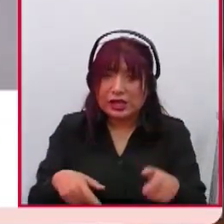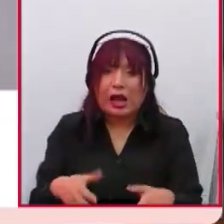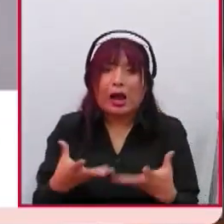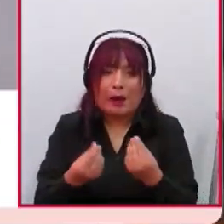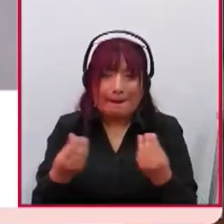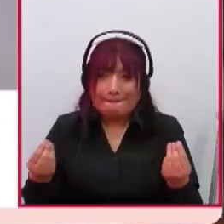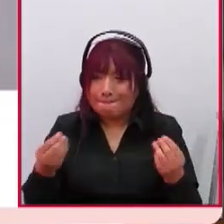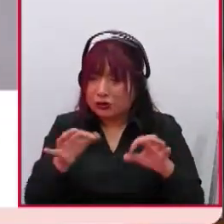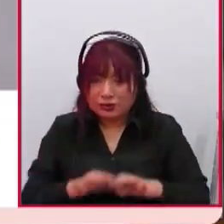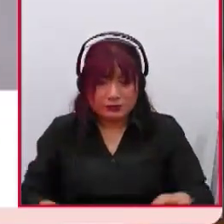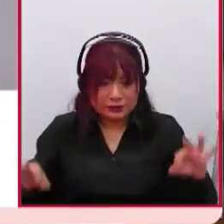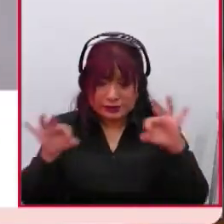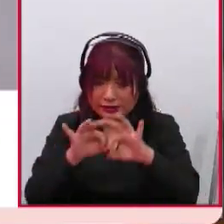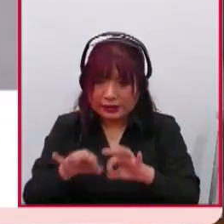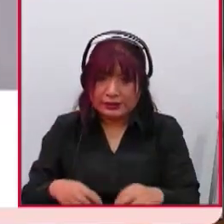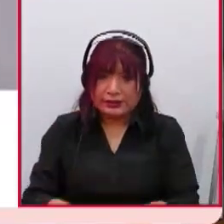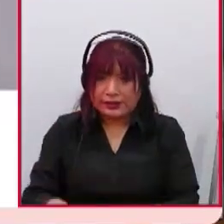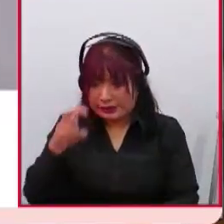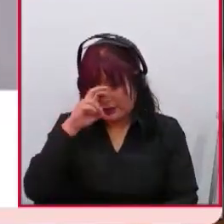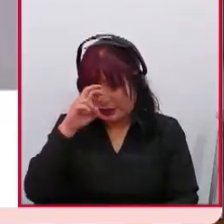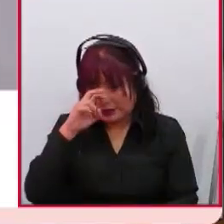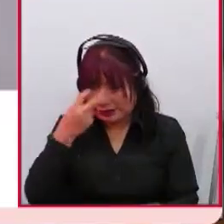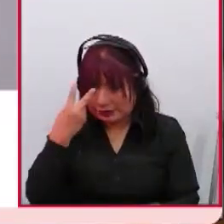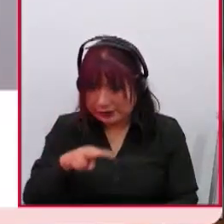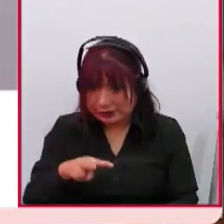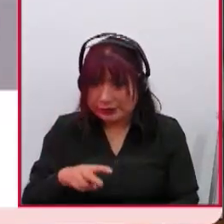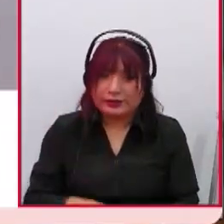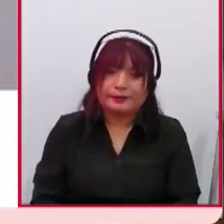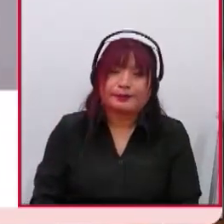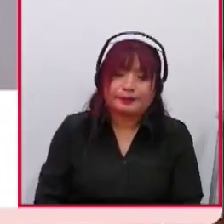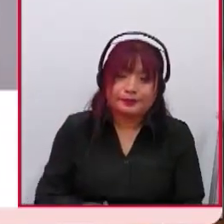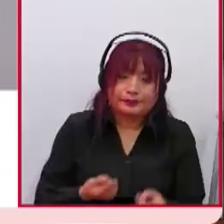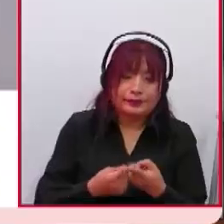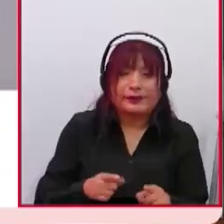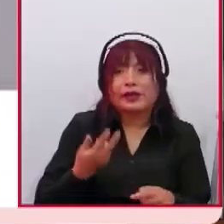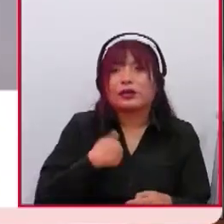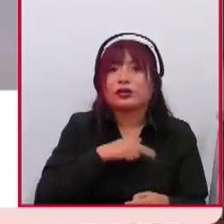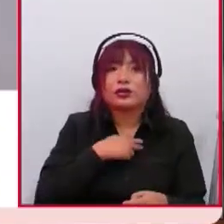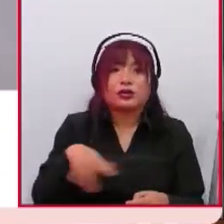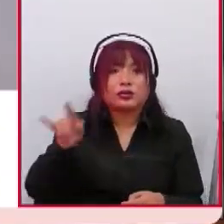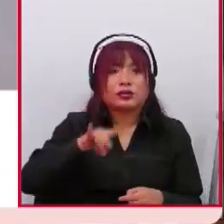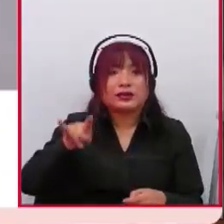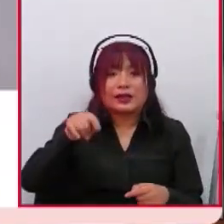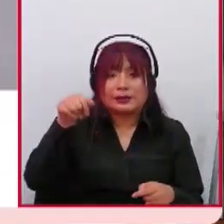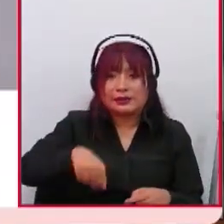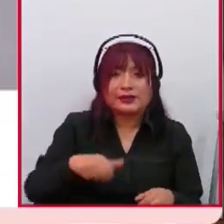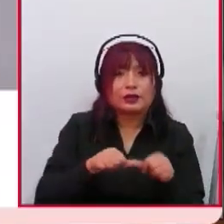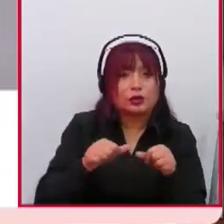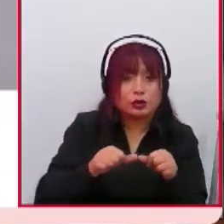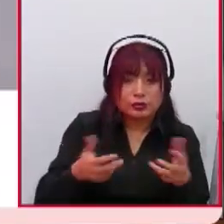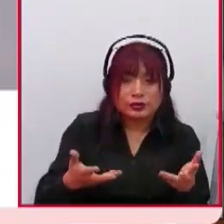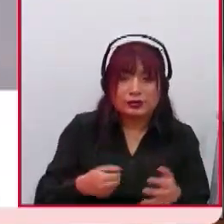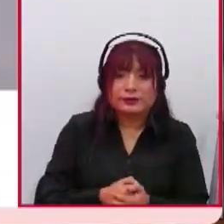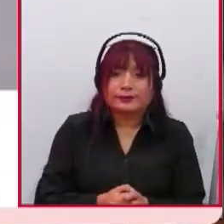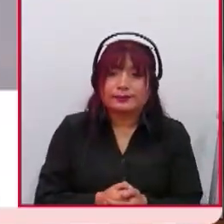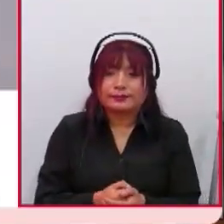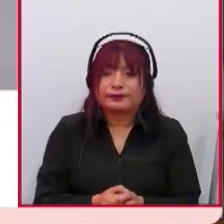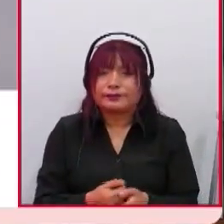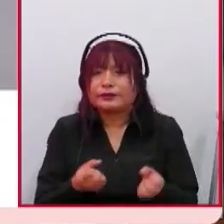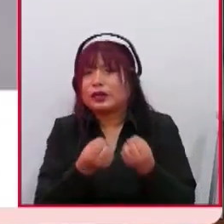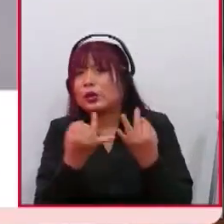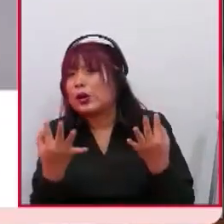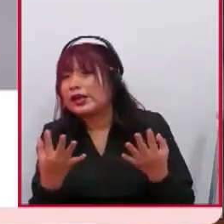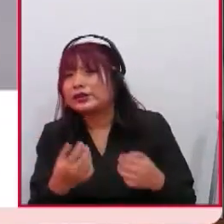rigurosa, estricta, ¿no? Entonces, pero esos son los valores que nosotros manejamos. ¿Cuánto dijo,